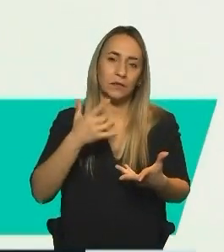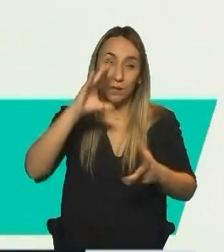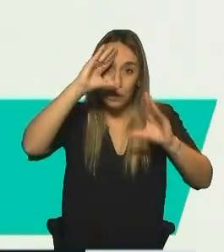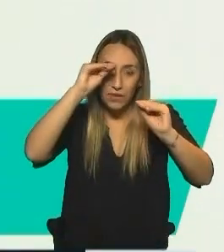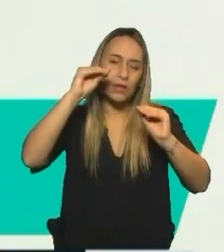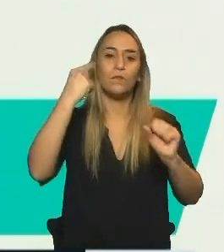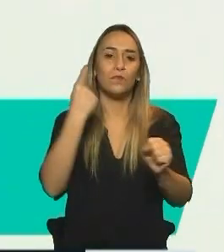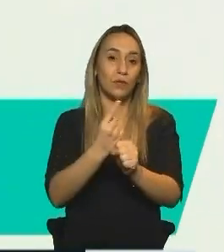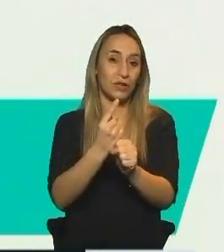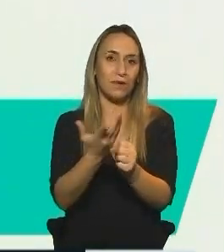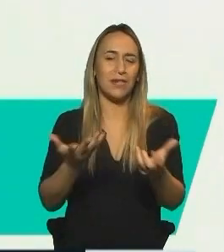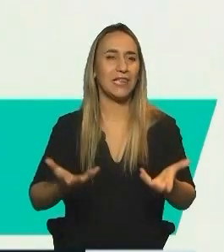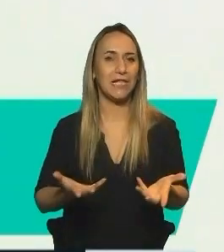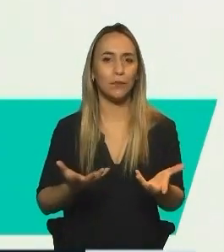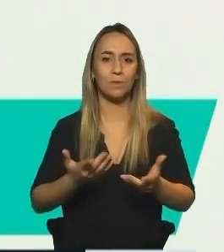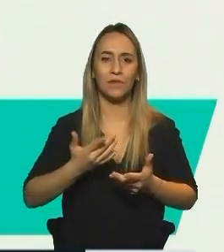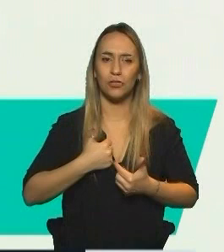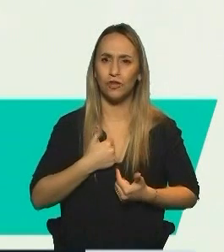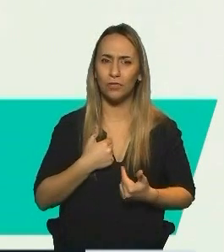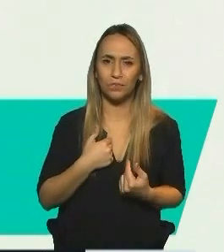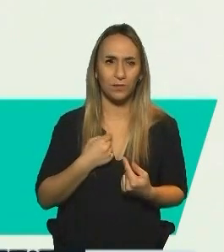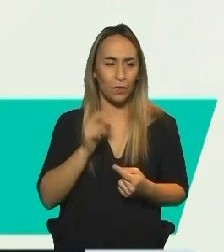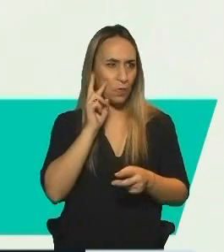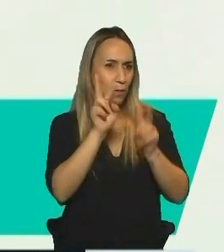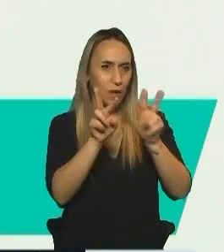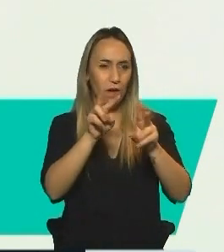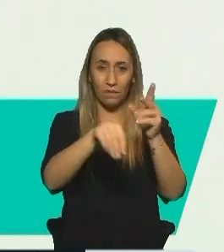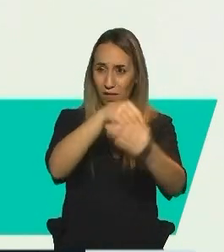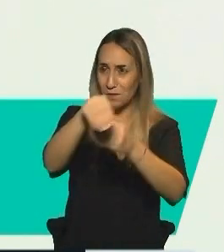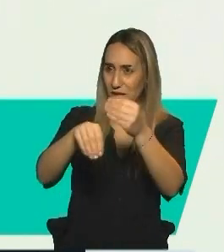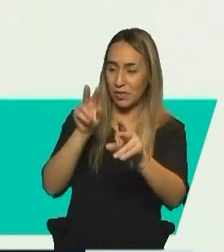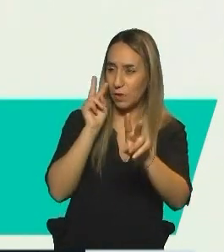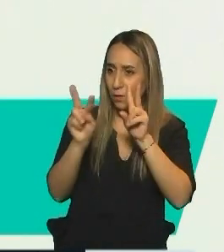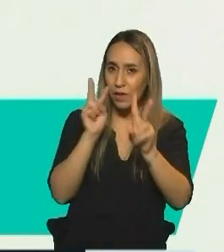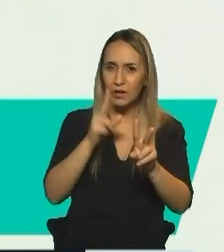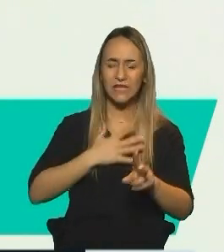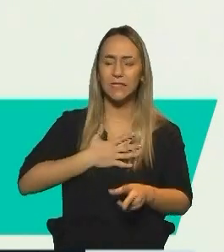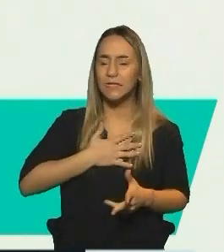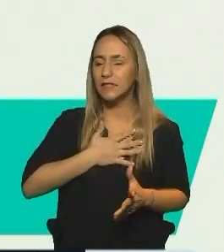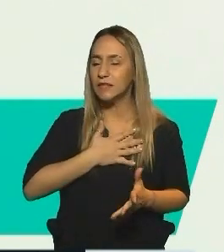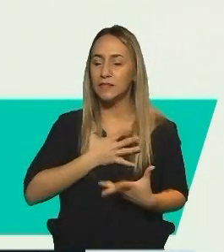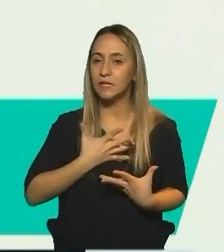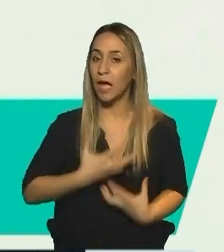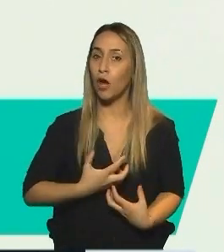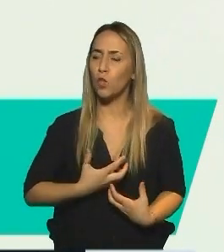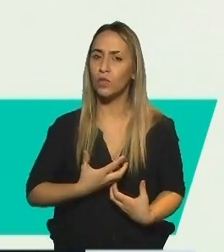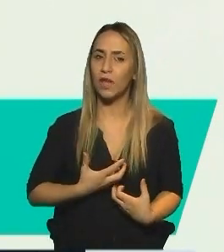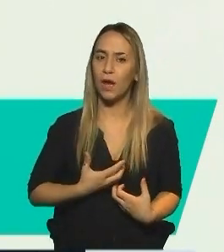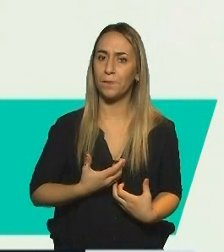no sé qué. Yo veo a los familiares realmente y siento angustia